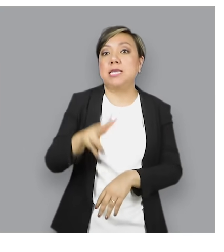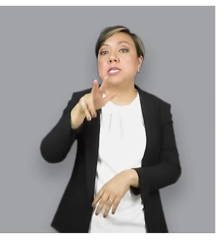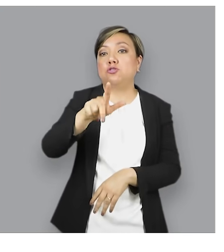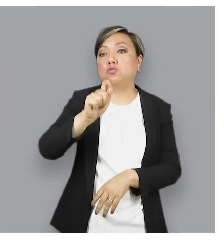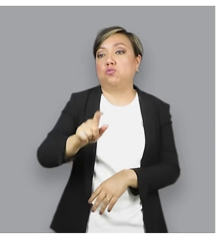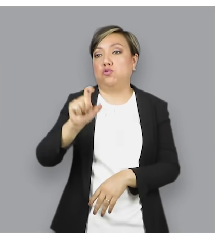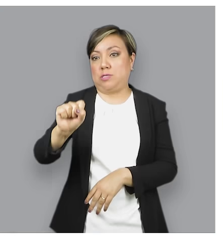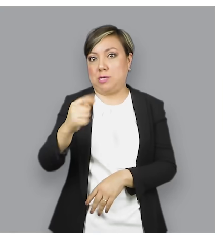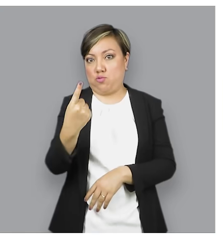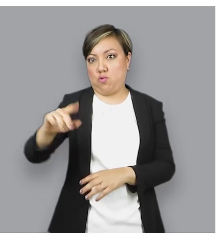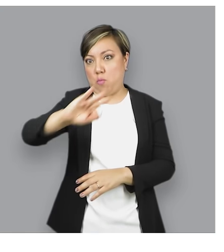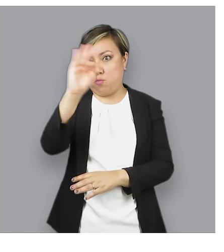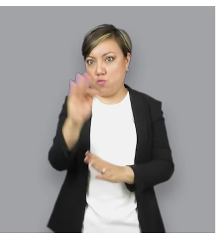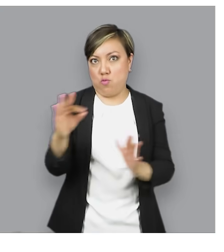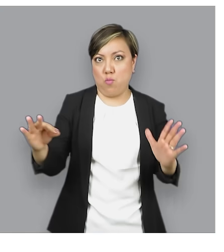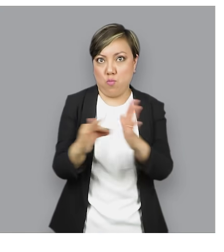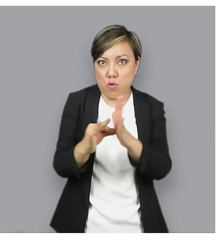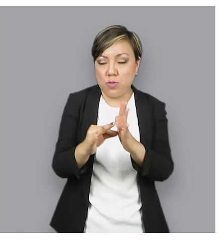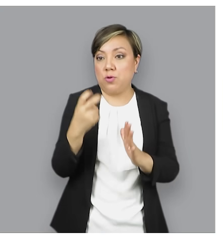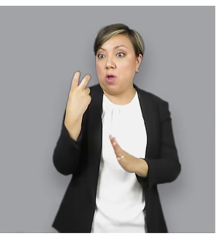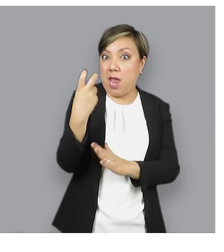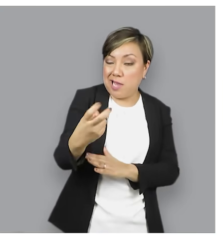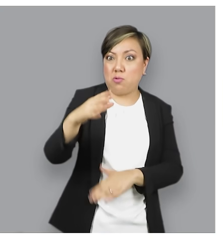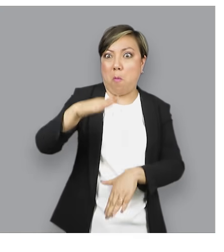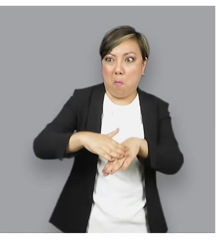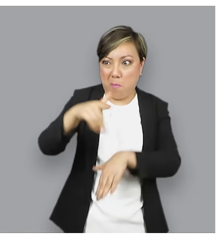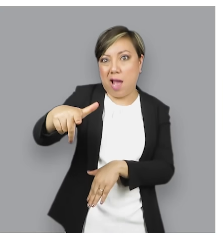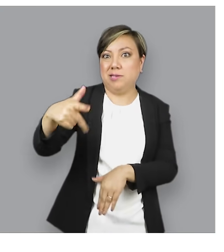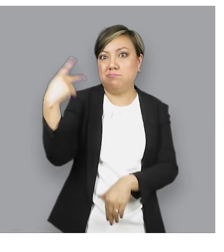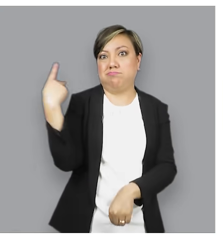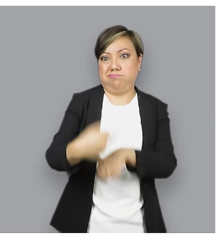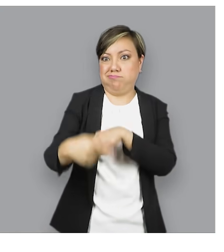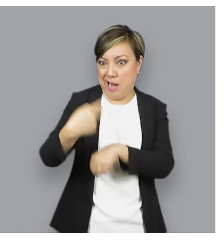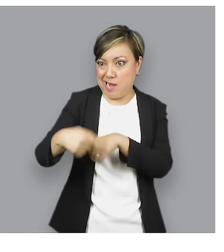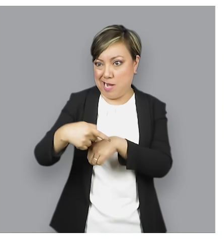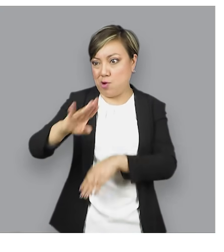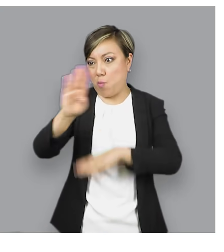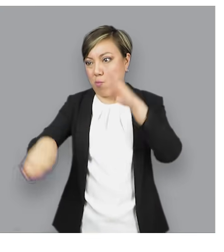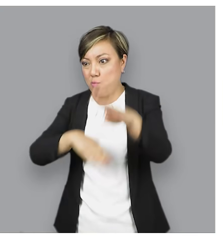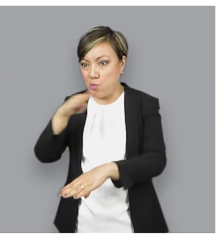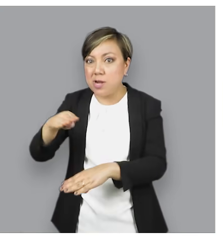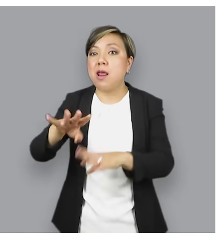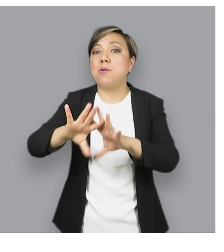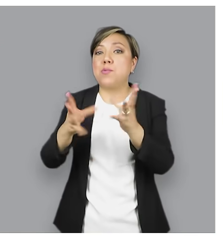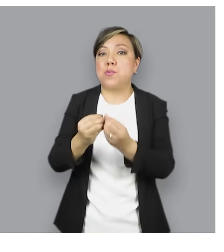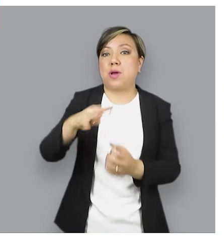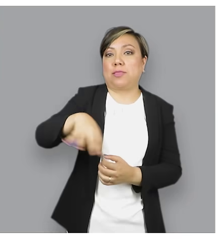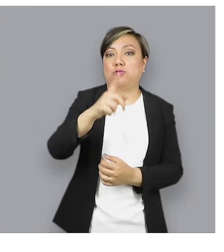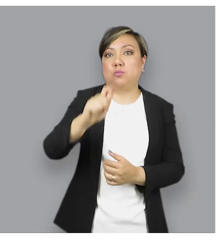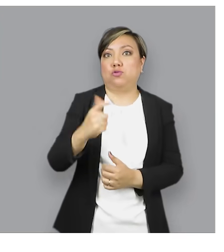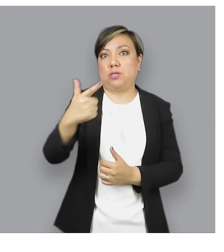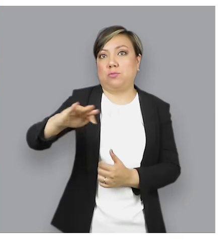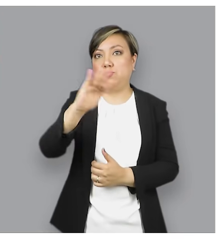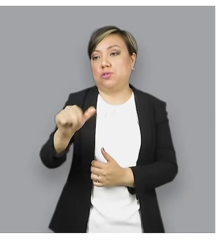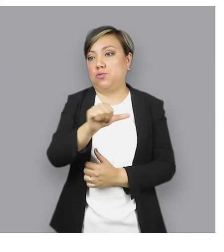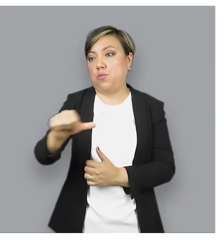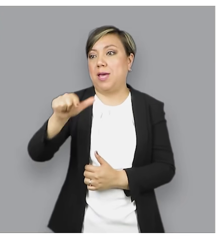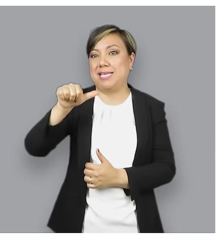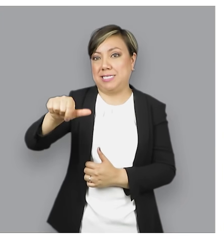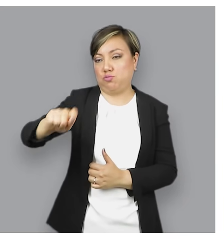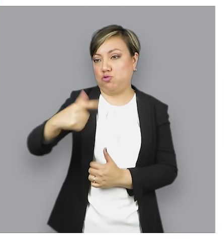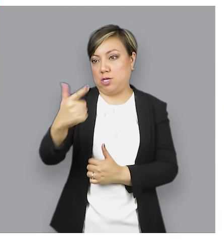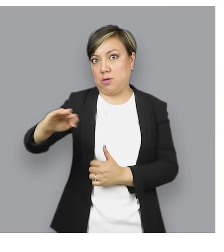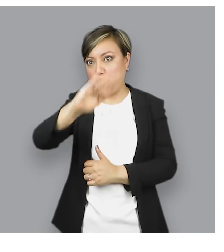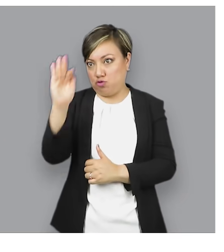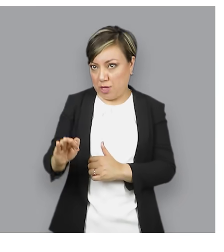un incremento del 18.61%, impactando fuertemente la letalidad, que pasa de 14.7% a 16